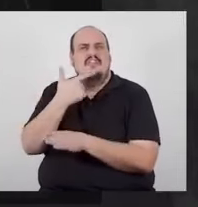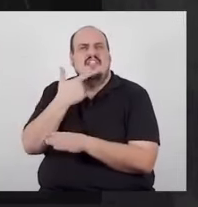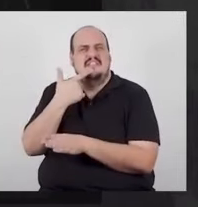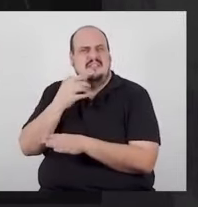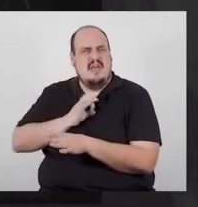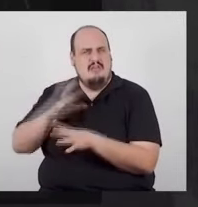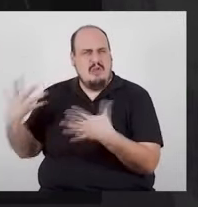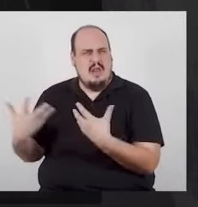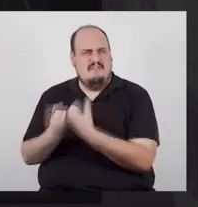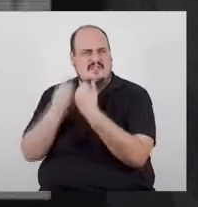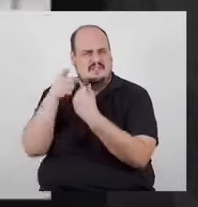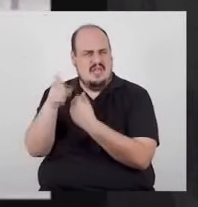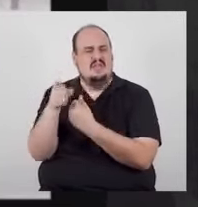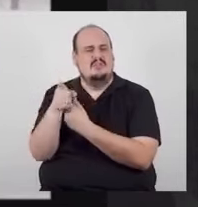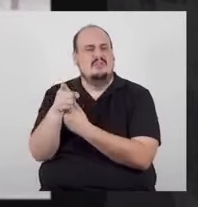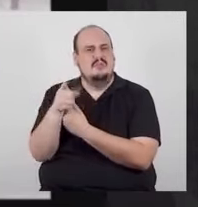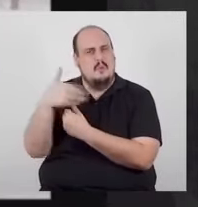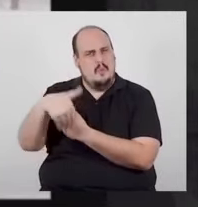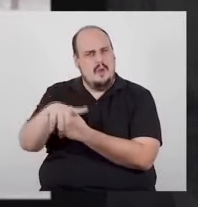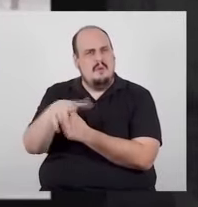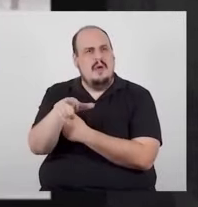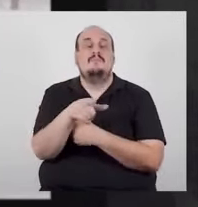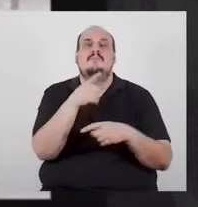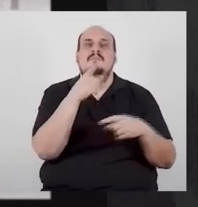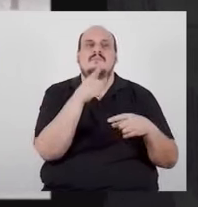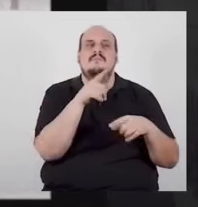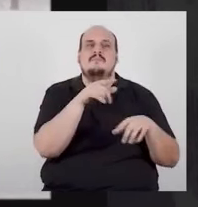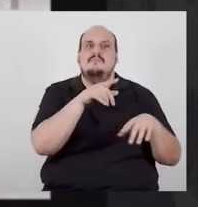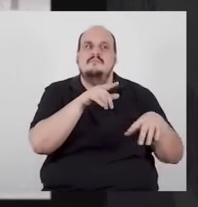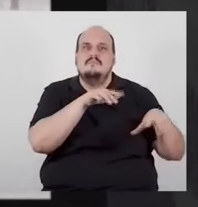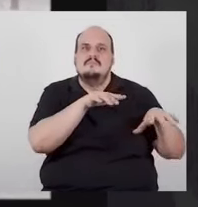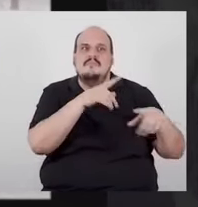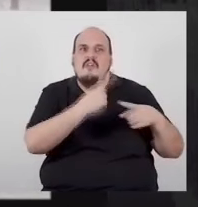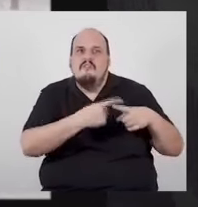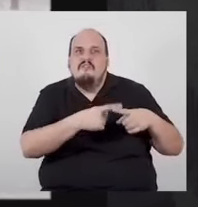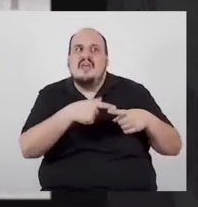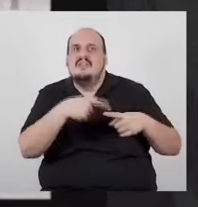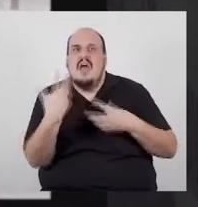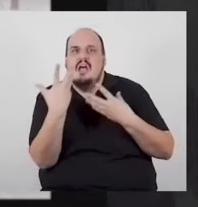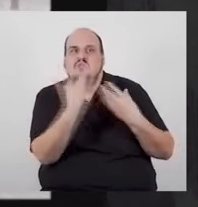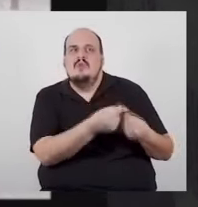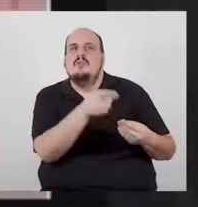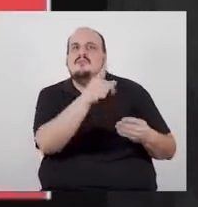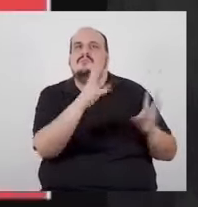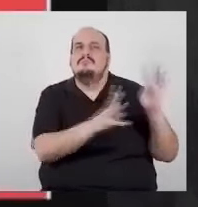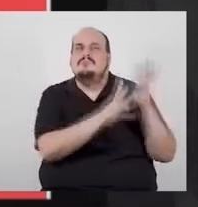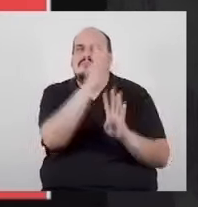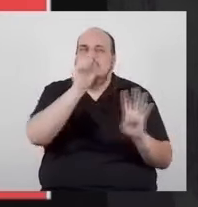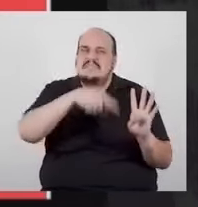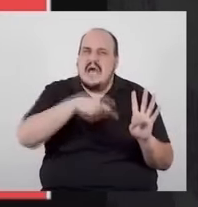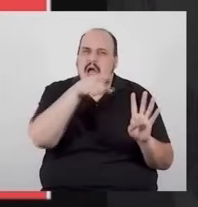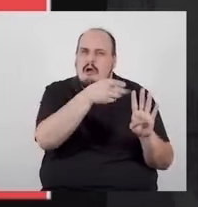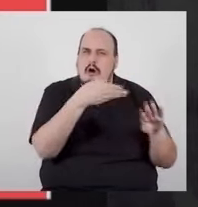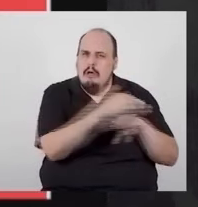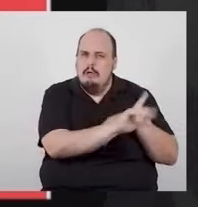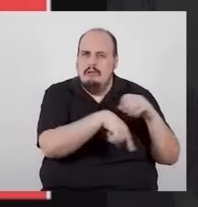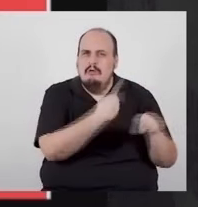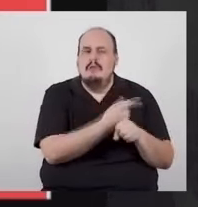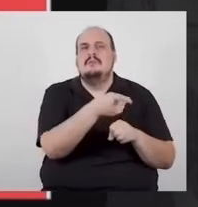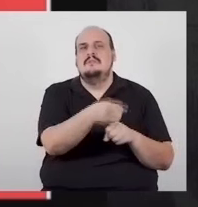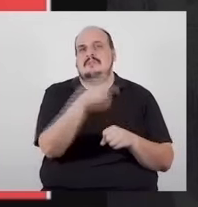lamentablemente, volviendo de un evento hermoso, que era de un evento solidario, en el impenetrable, en un accidente, con un